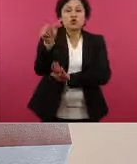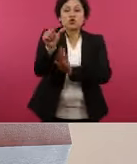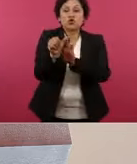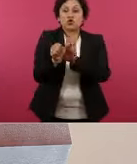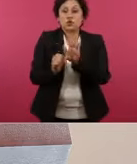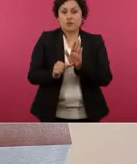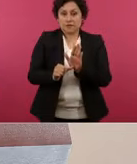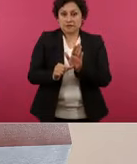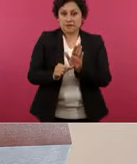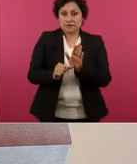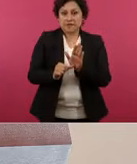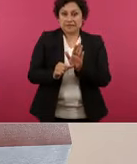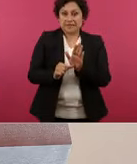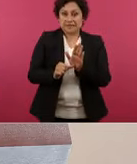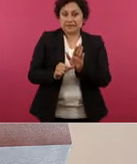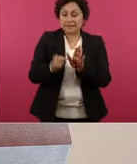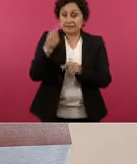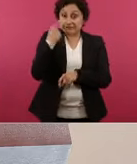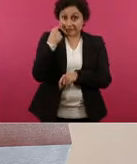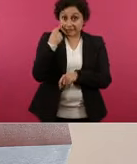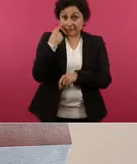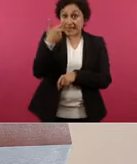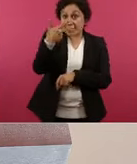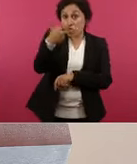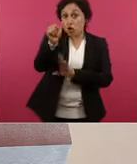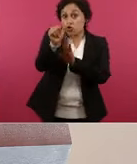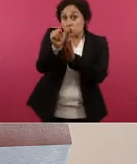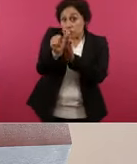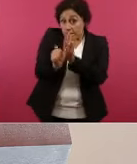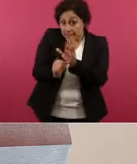en sus manos, 8 meses,